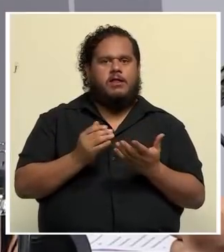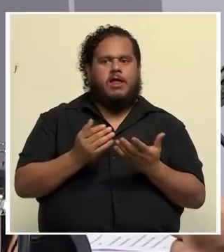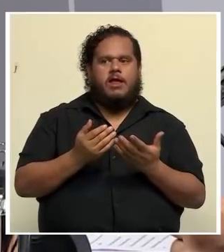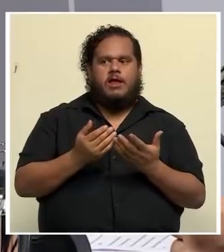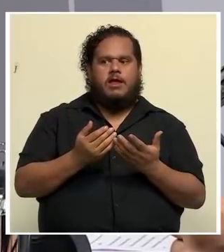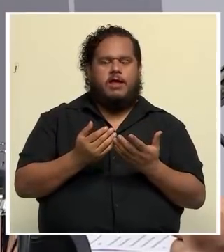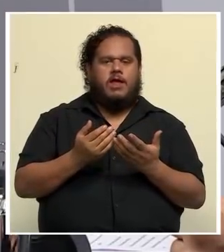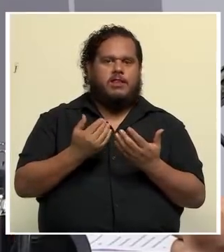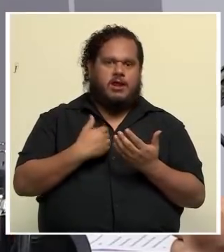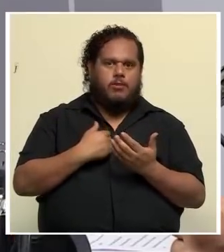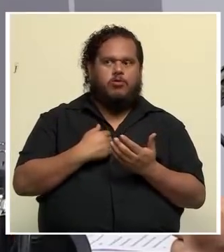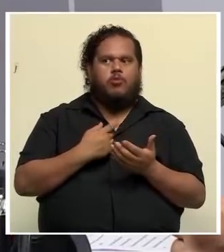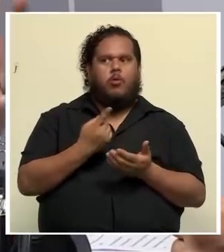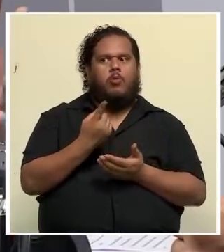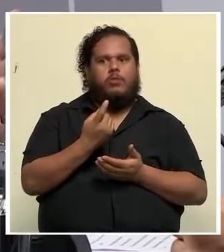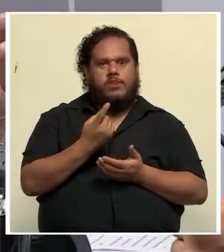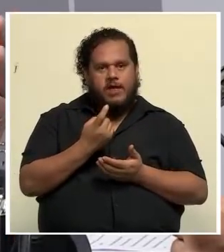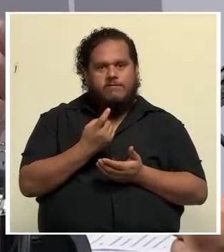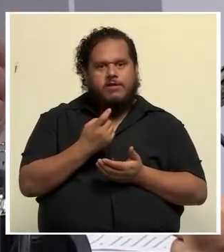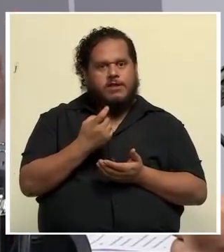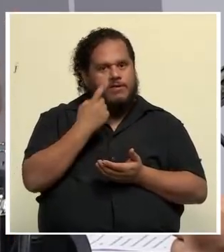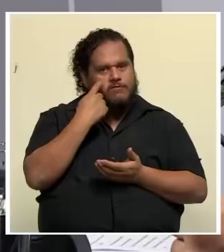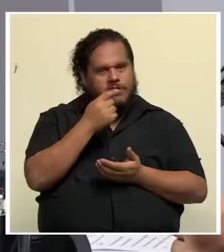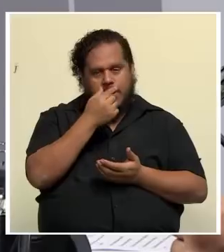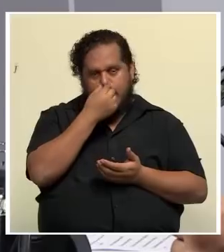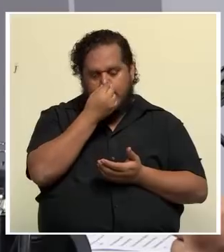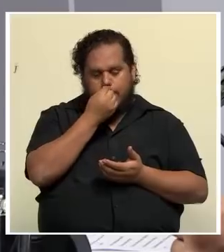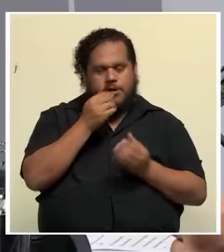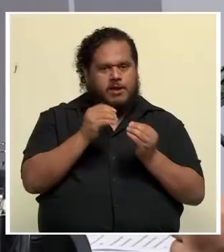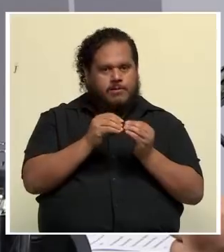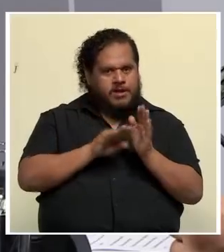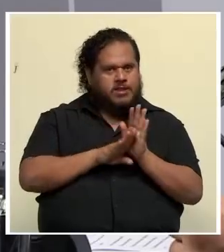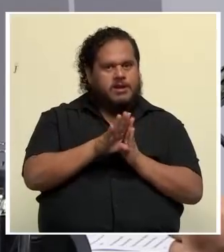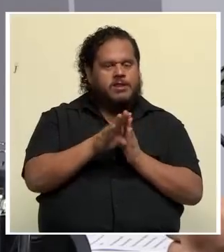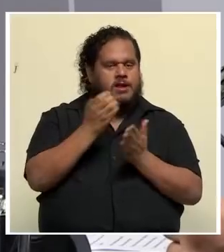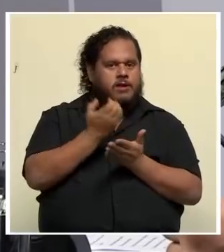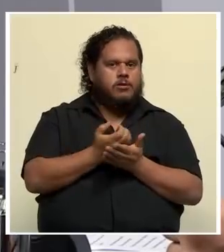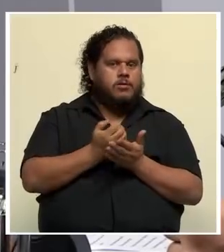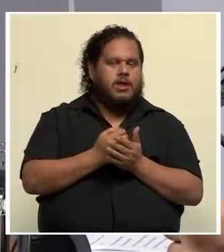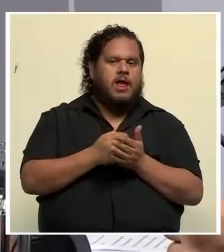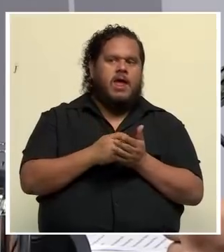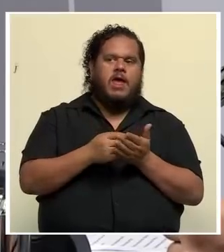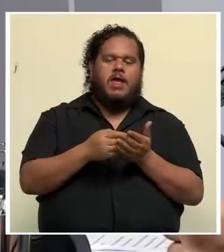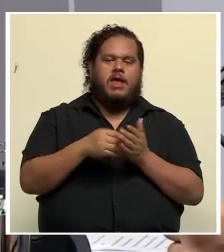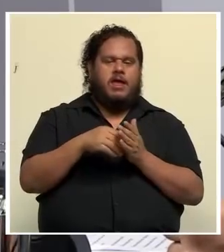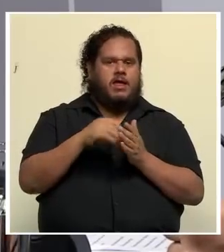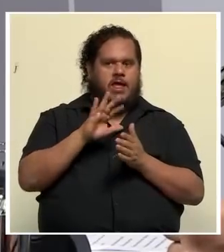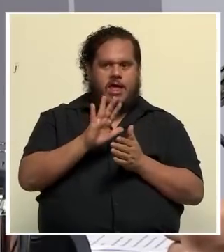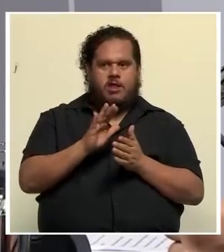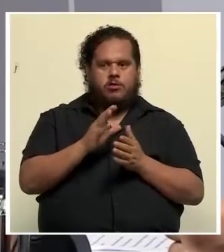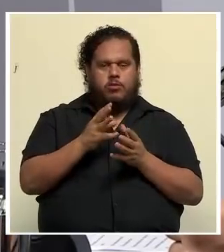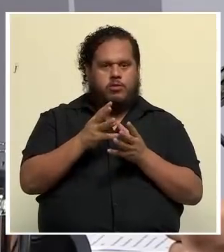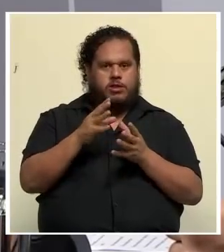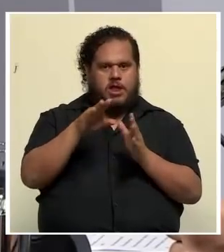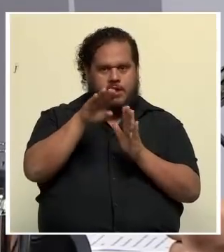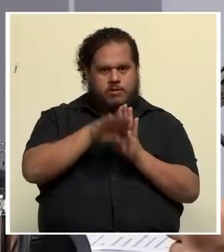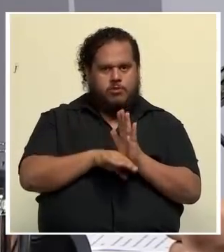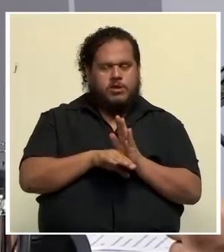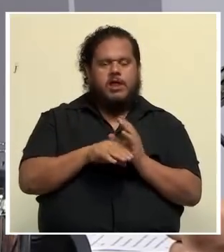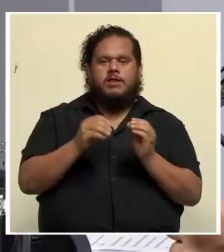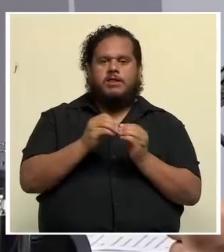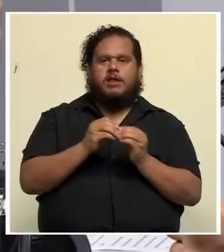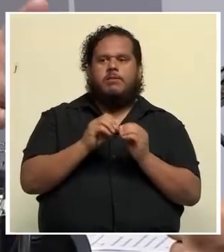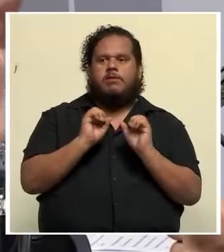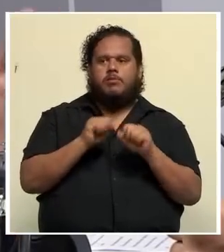fiscal, porque entre más crezca la economía, el déficit proporcionalmente se reduce, y es el que más nos